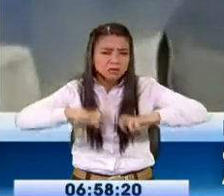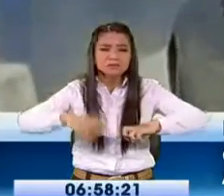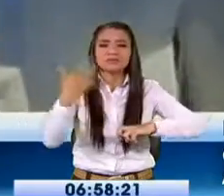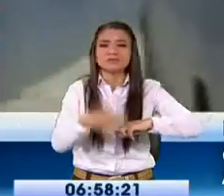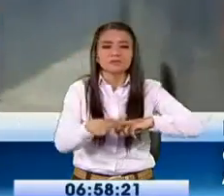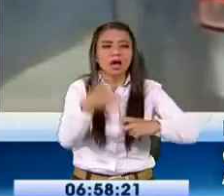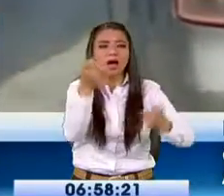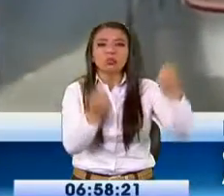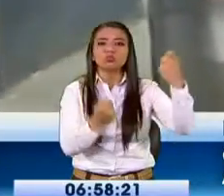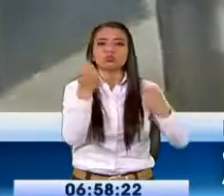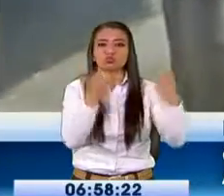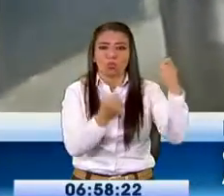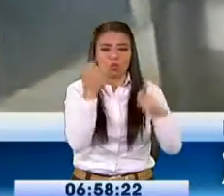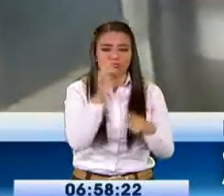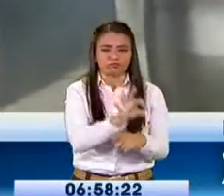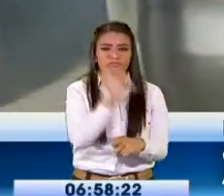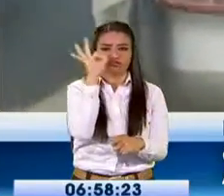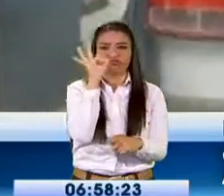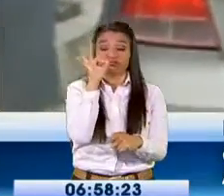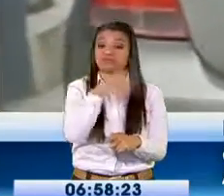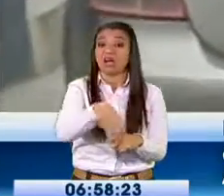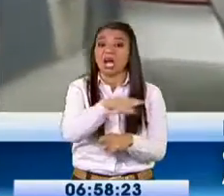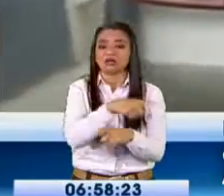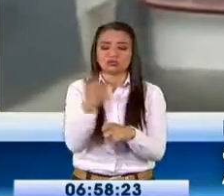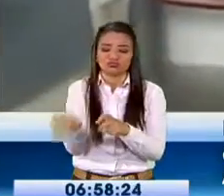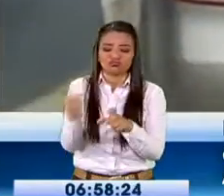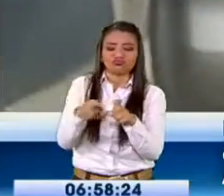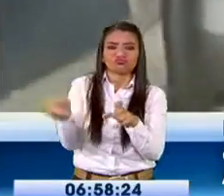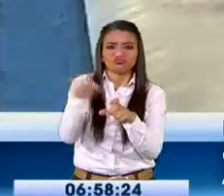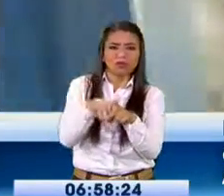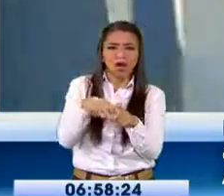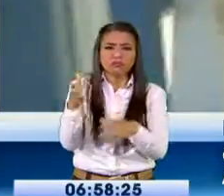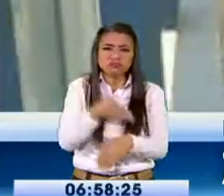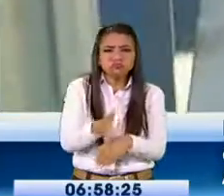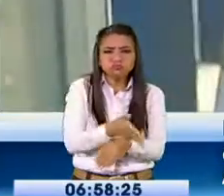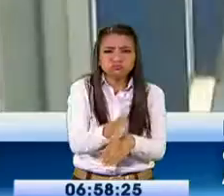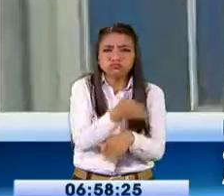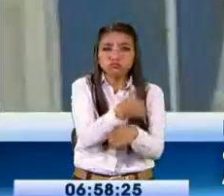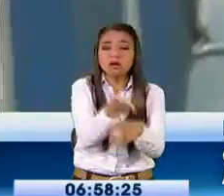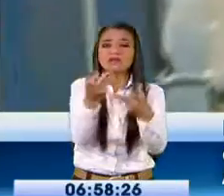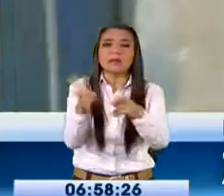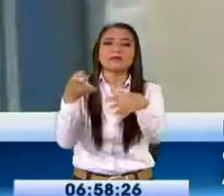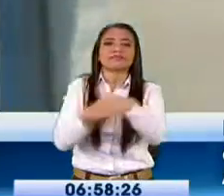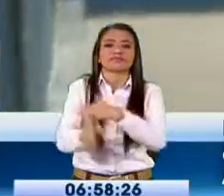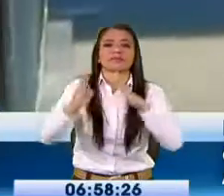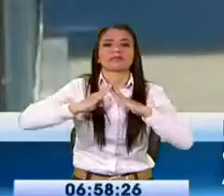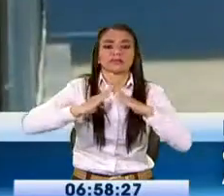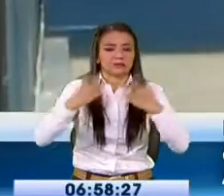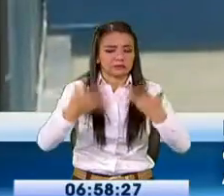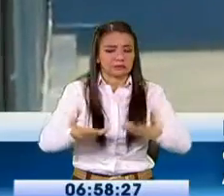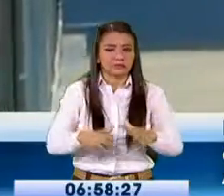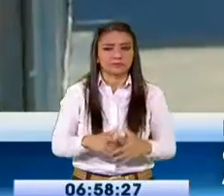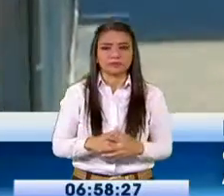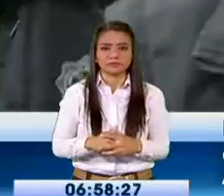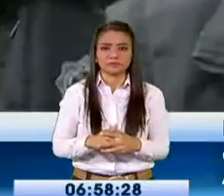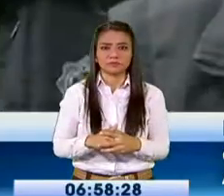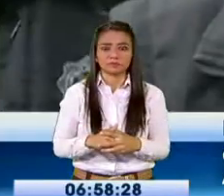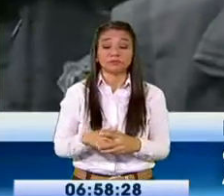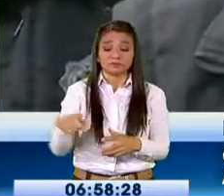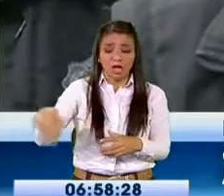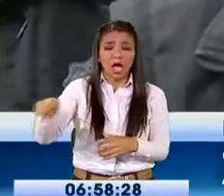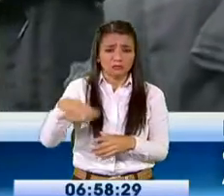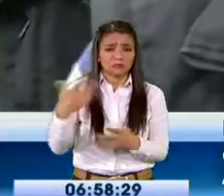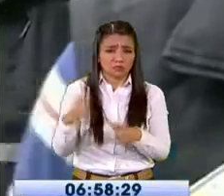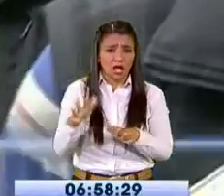auto, donde según los denunciantes fueron transportados y también allanaron una vivienda. Los perjudicados reconocieron